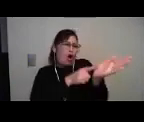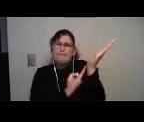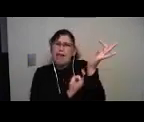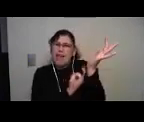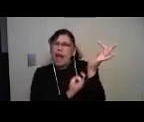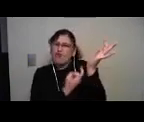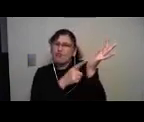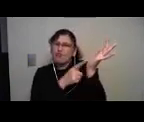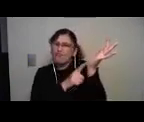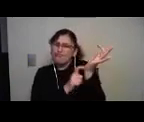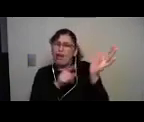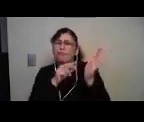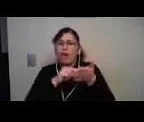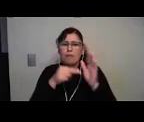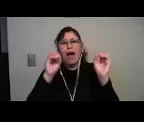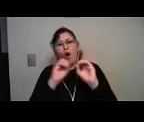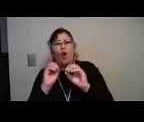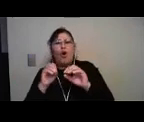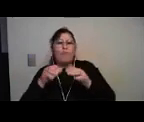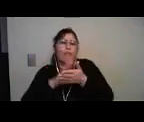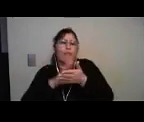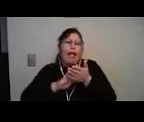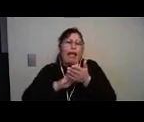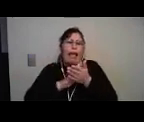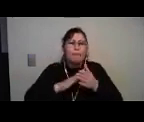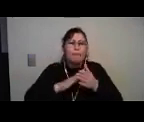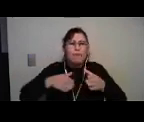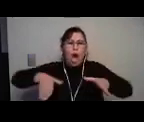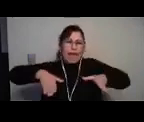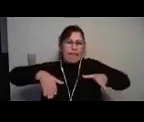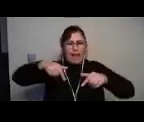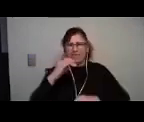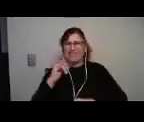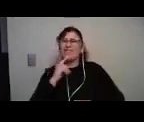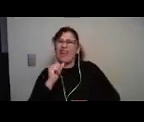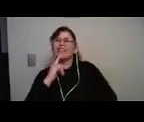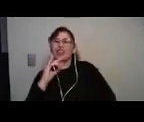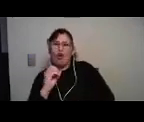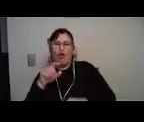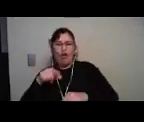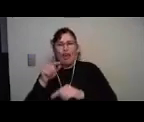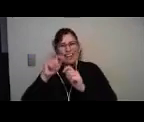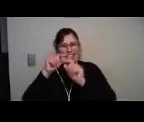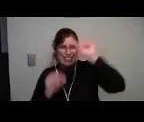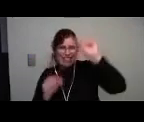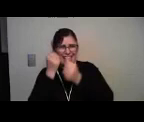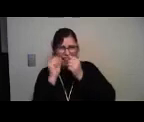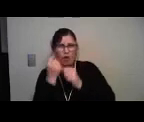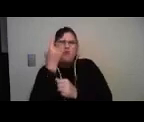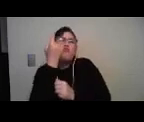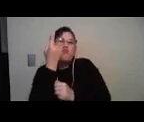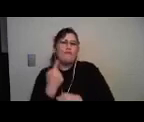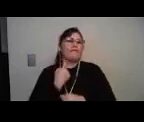mediano, ¿cierto? Como un túnel carpiano, por ejemplo, cuando se afecta el nervio ciático solamente por una compresión piramidal, ¿ya? Y hablamos